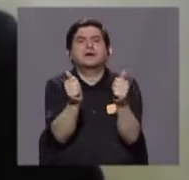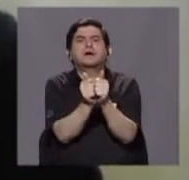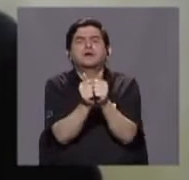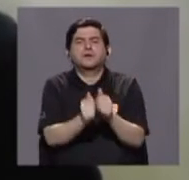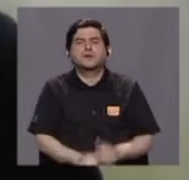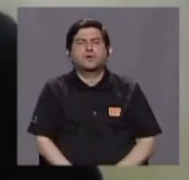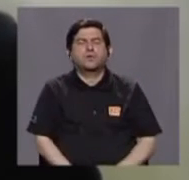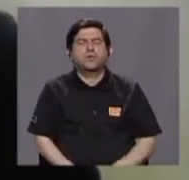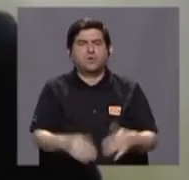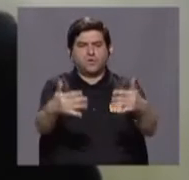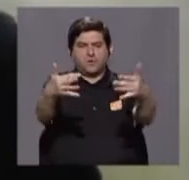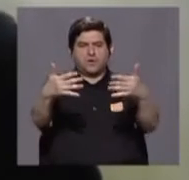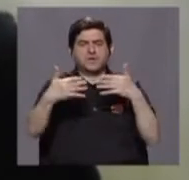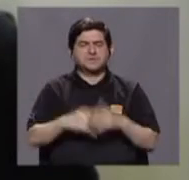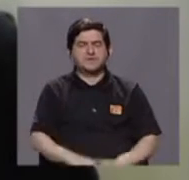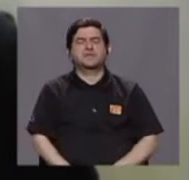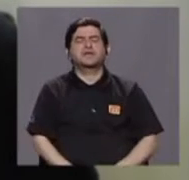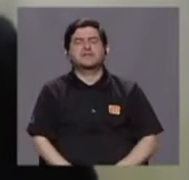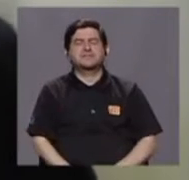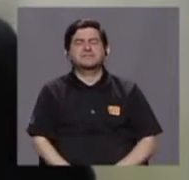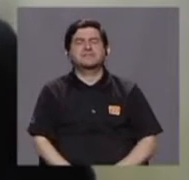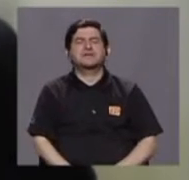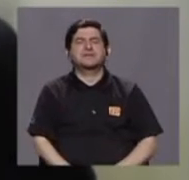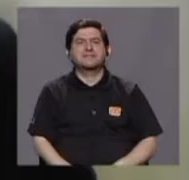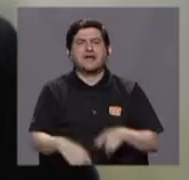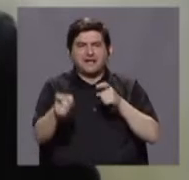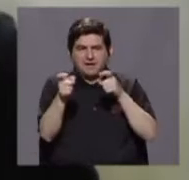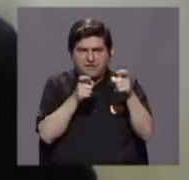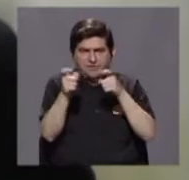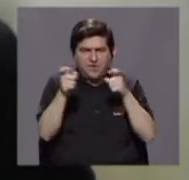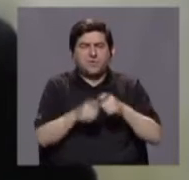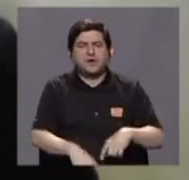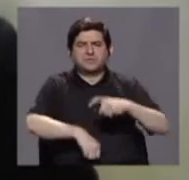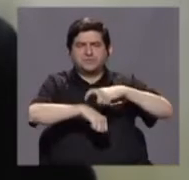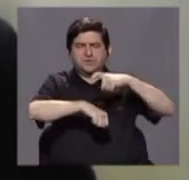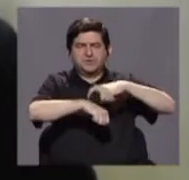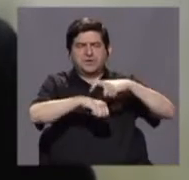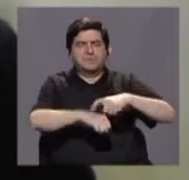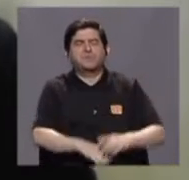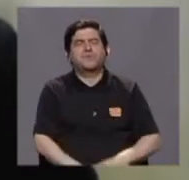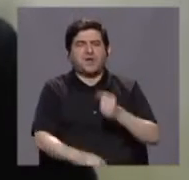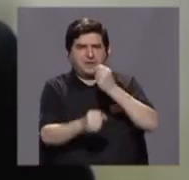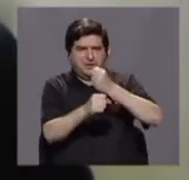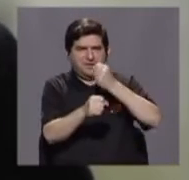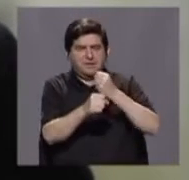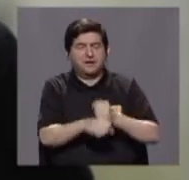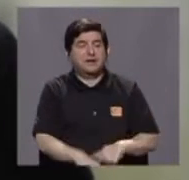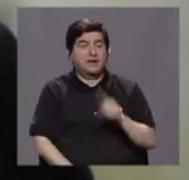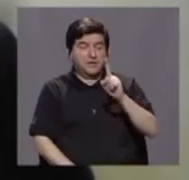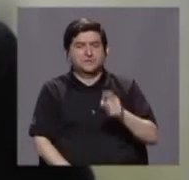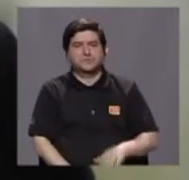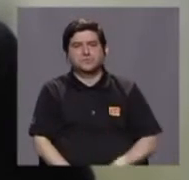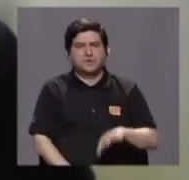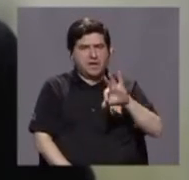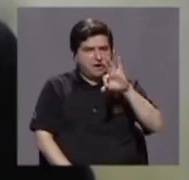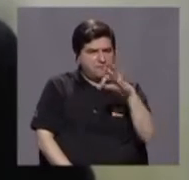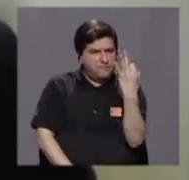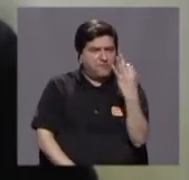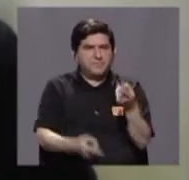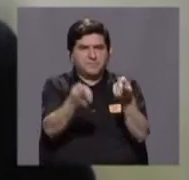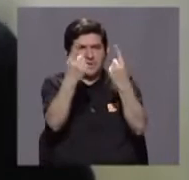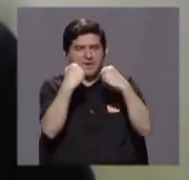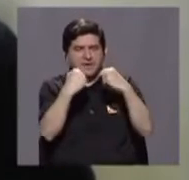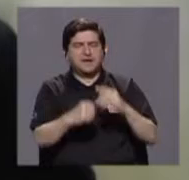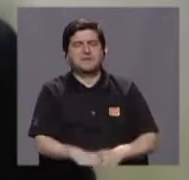los expedientes de regulación temporal de empleo, que es una figura que procede de Alemania, que viene a decir que durante un